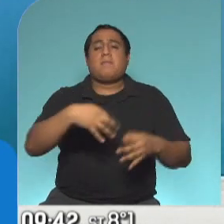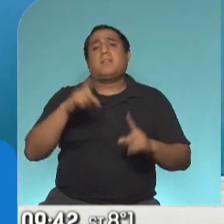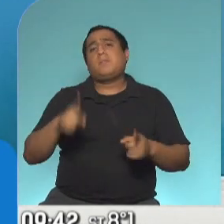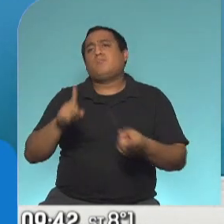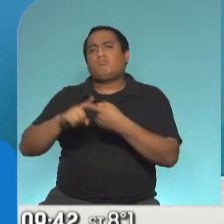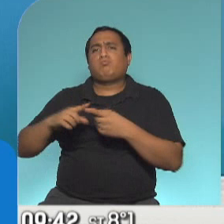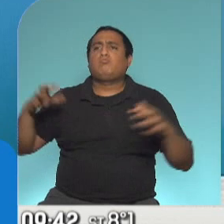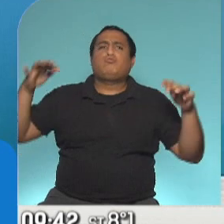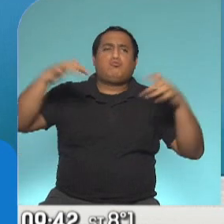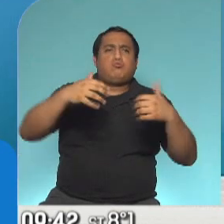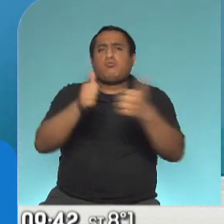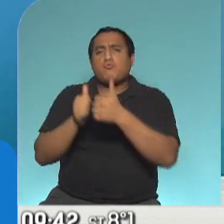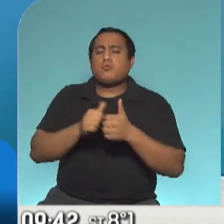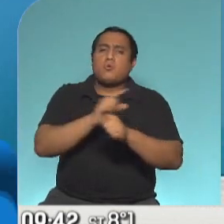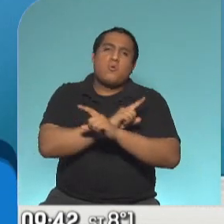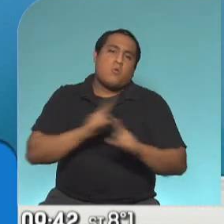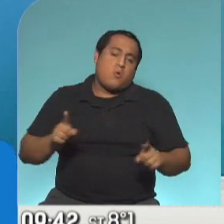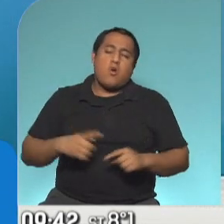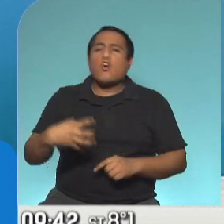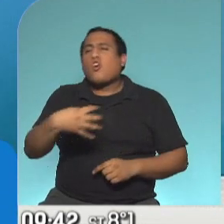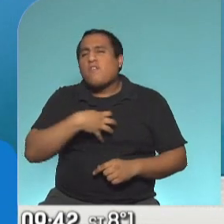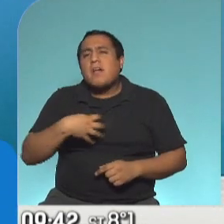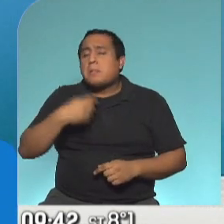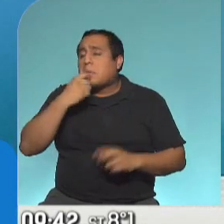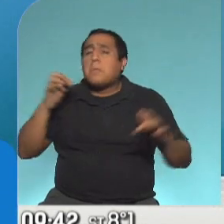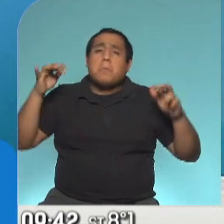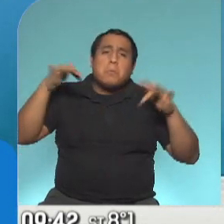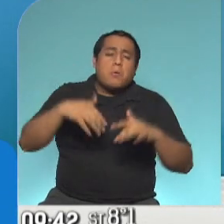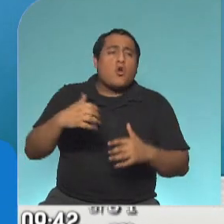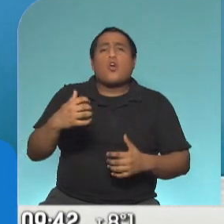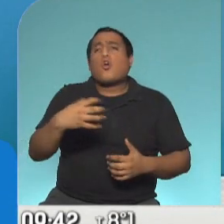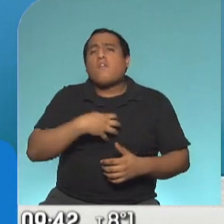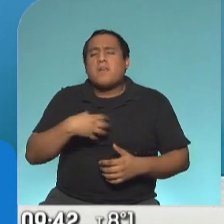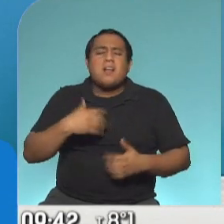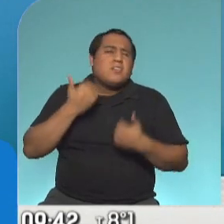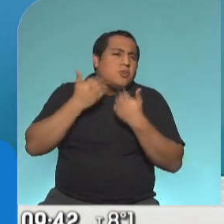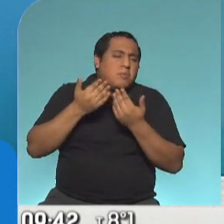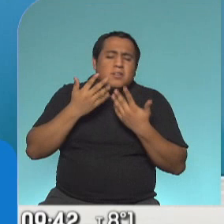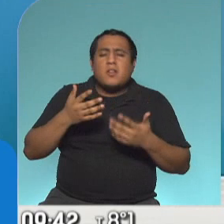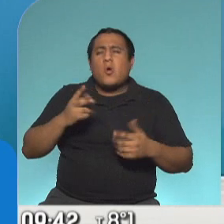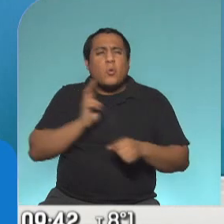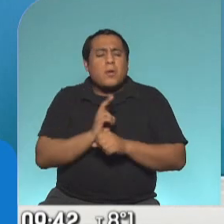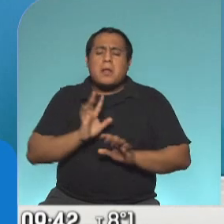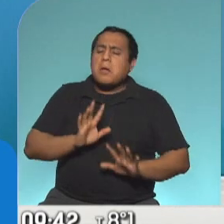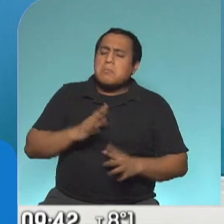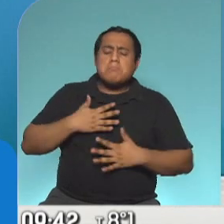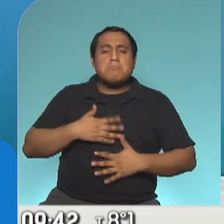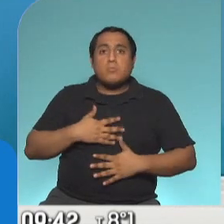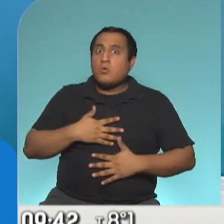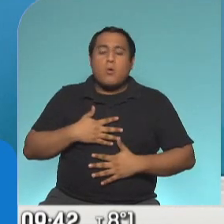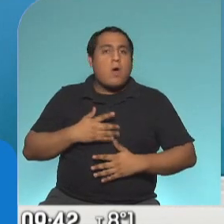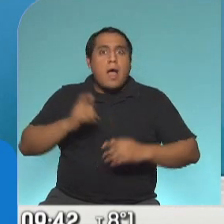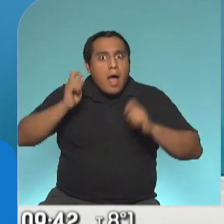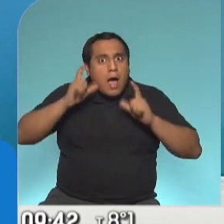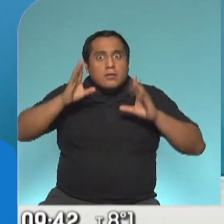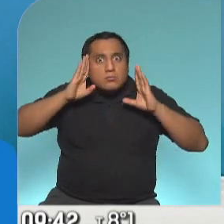sociales ese momento en el cual por confianza por por amenidad disminuimos los cuidados redoblar la atención en esos